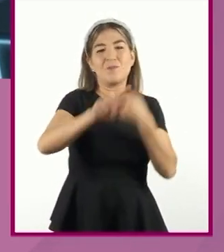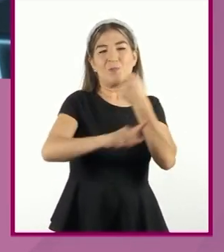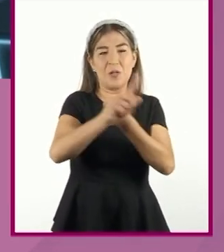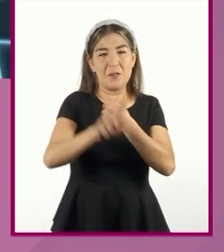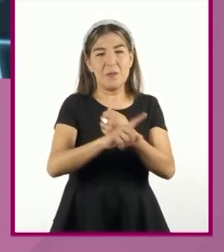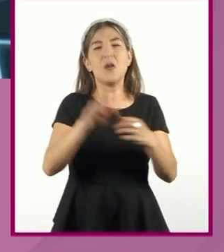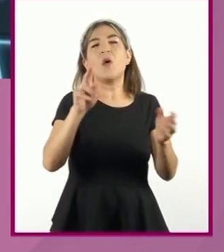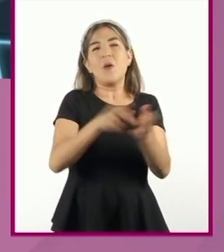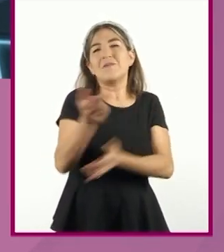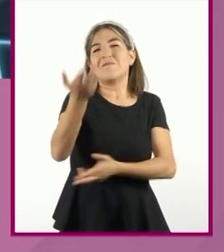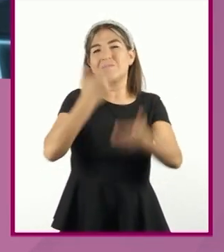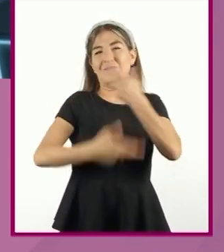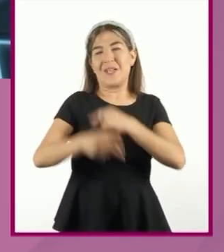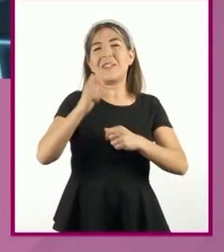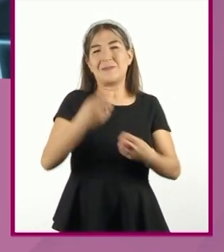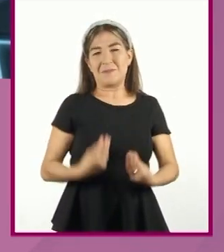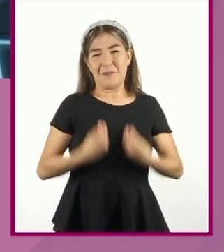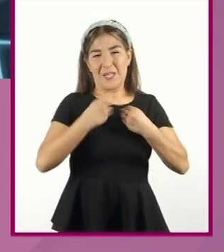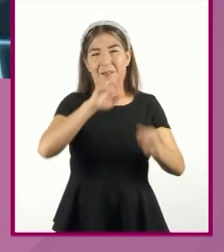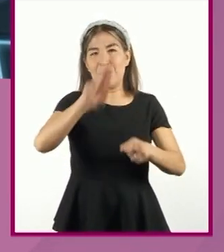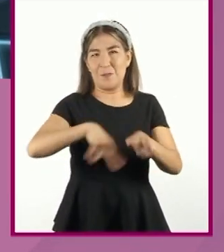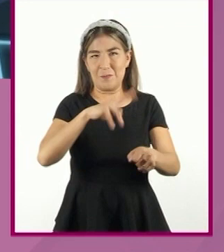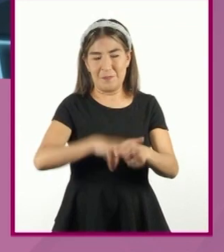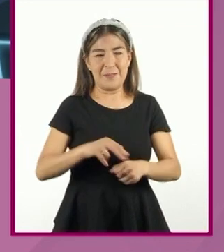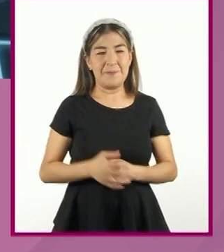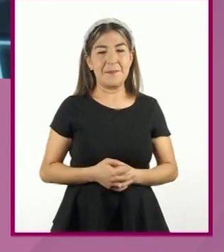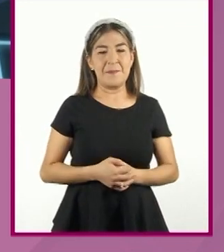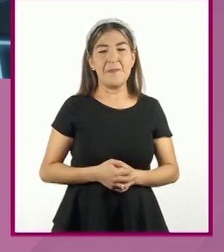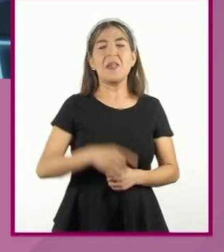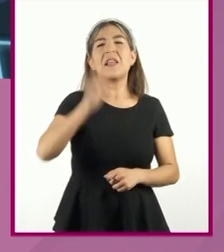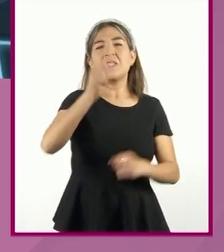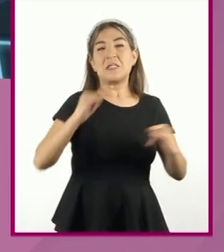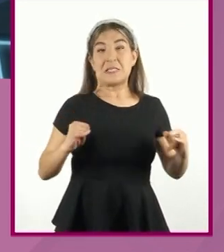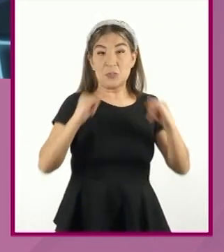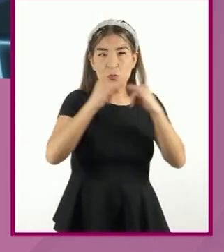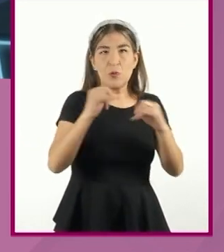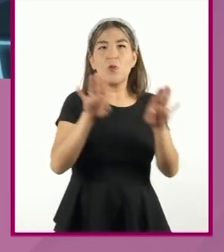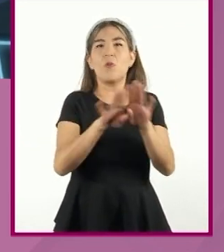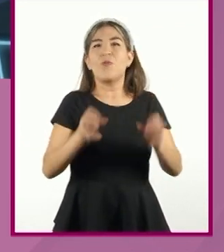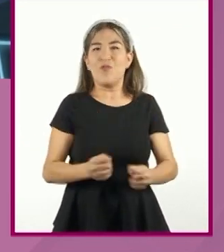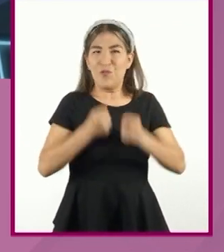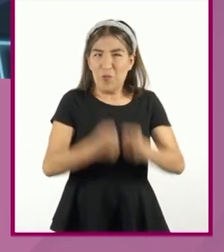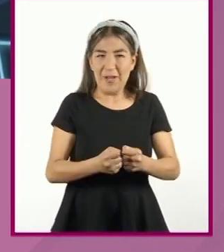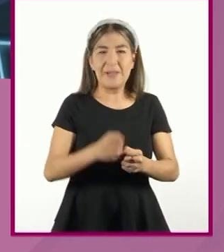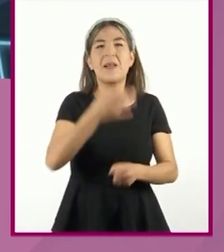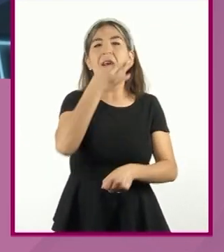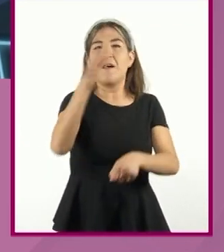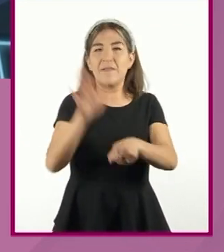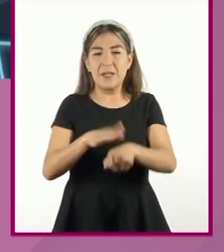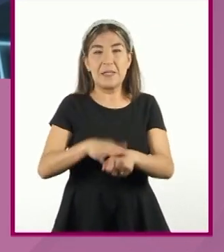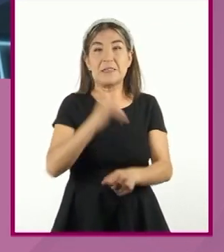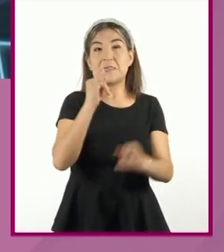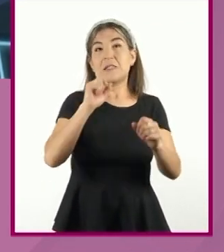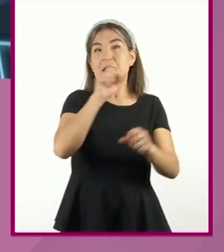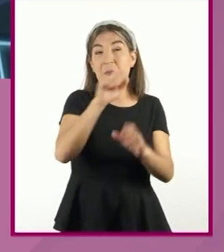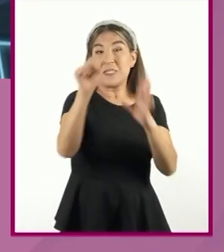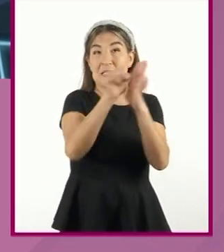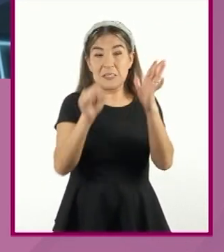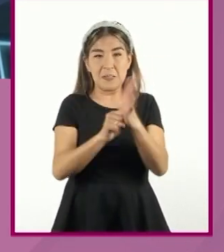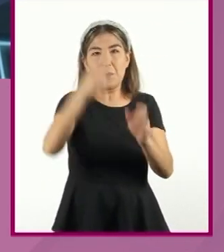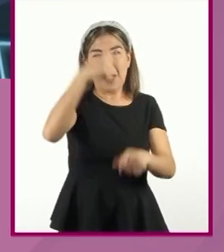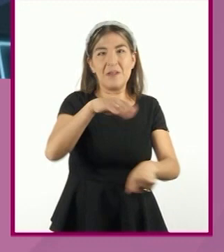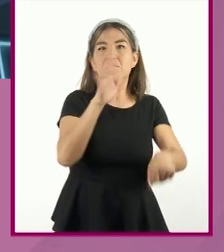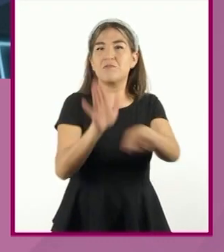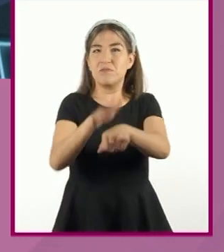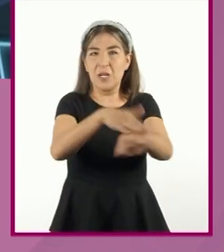su cotidianidad. Un entorno favorable con instituciones fuertes, Sistemas de información y alertas